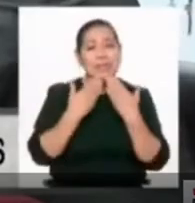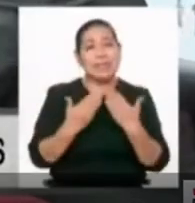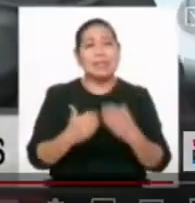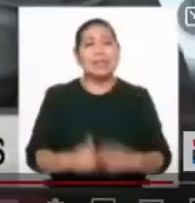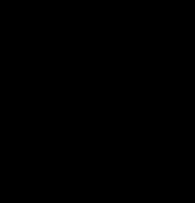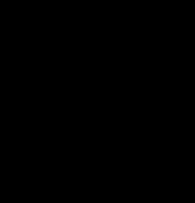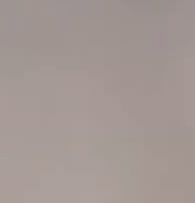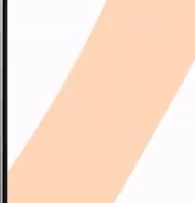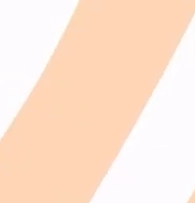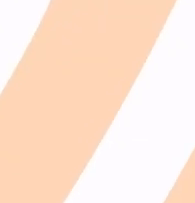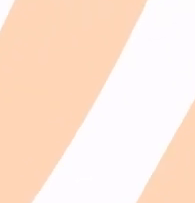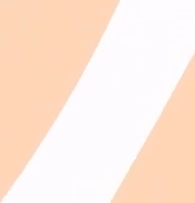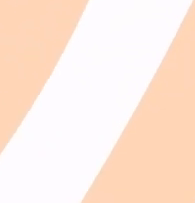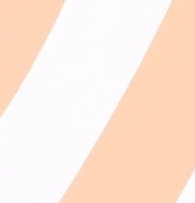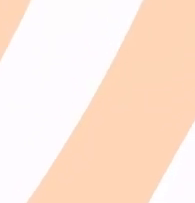gracias.